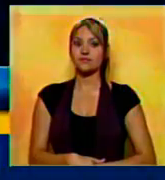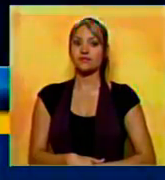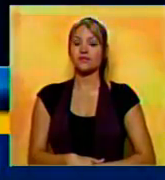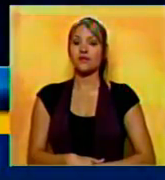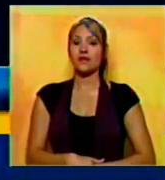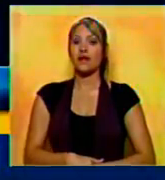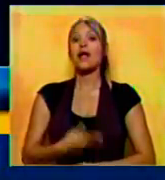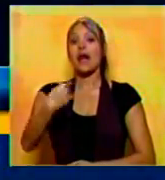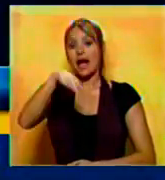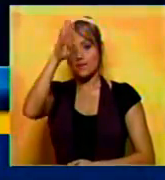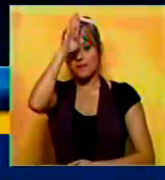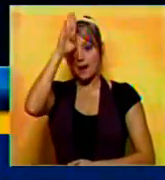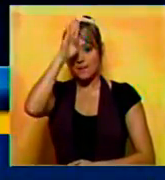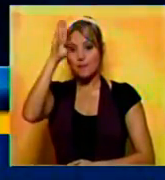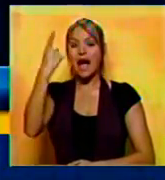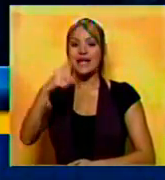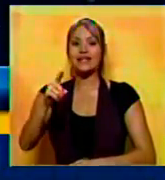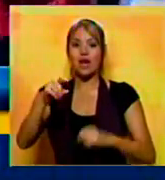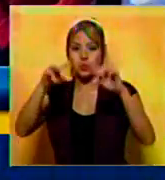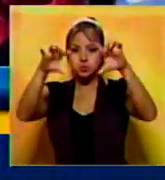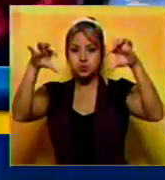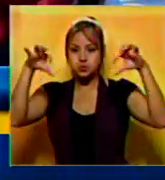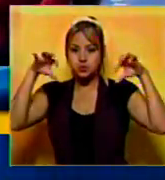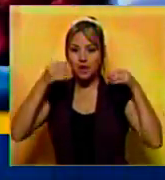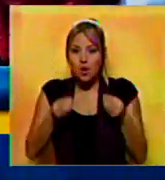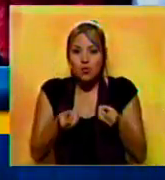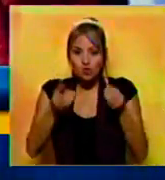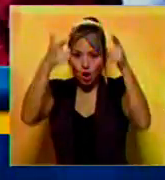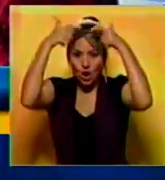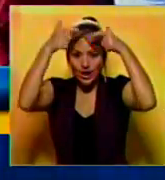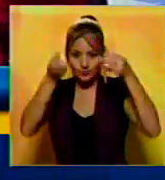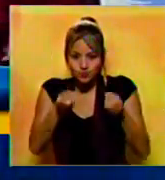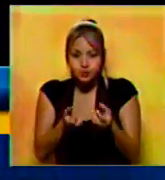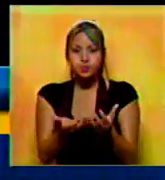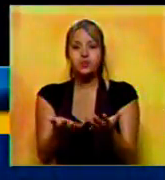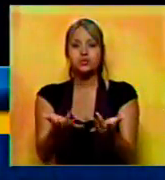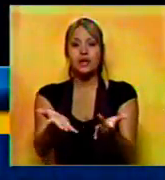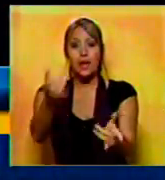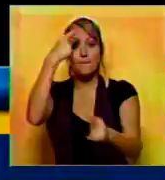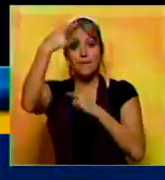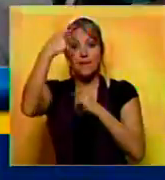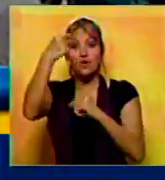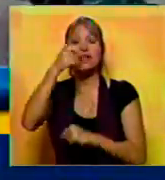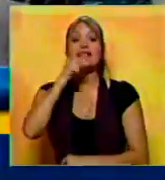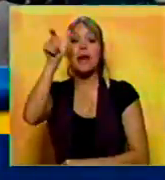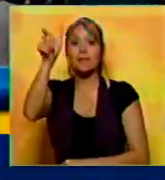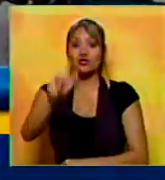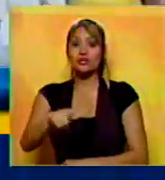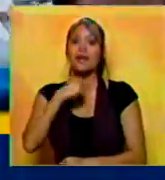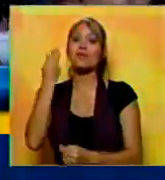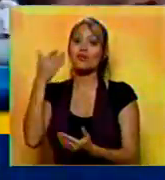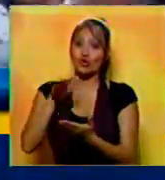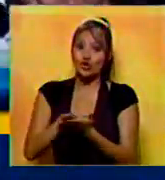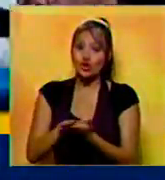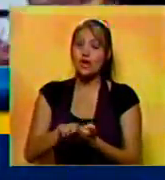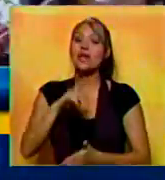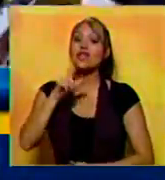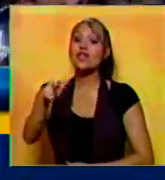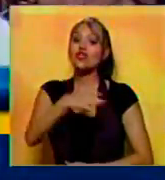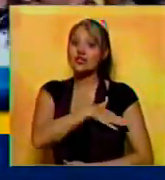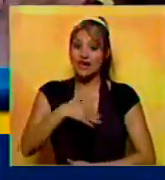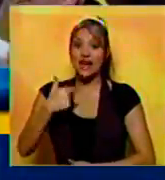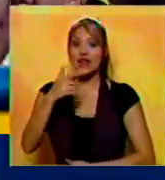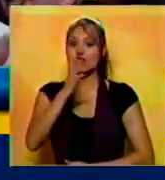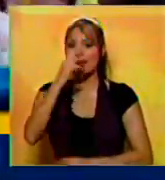El Papa Francisco lanzó una corona en el mar de Lampedusa, en memoria de los inmigrantes que perdieron la vida cuando buscaban